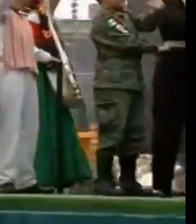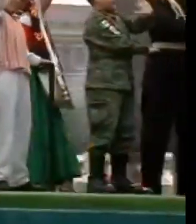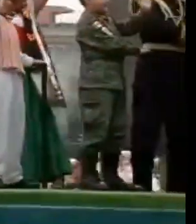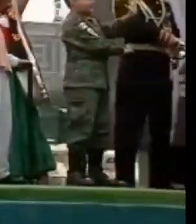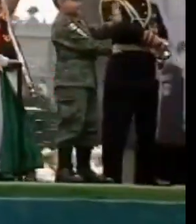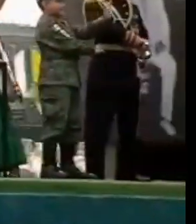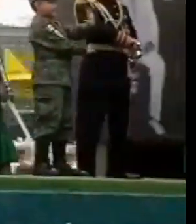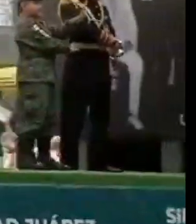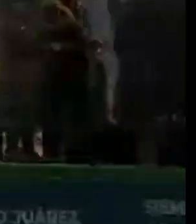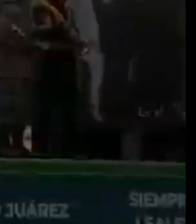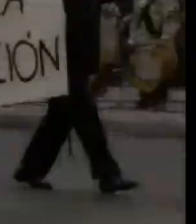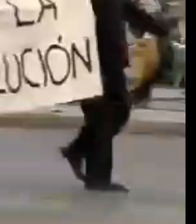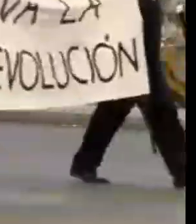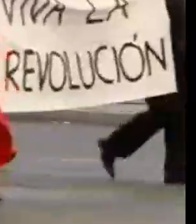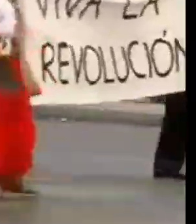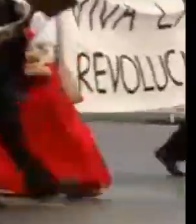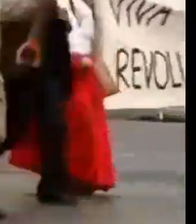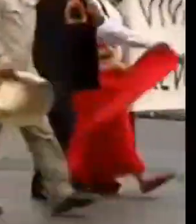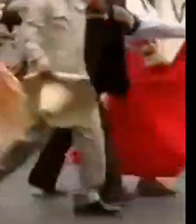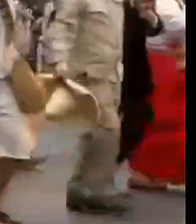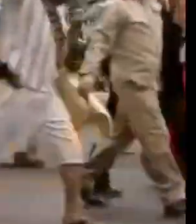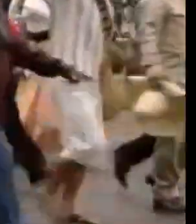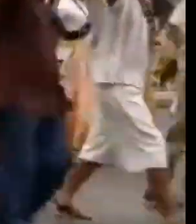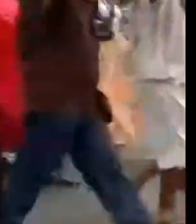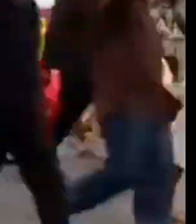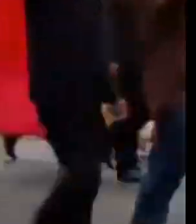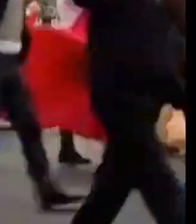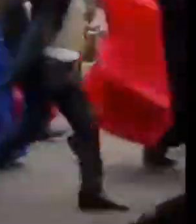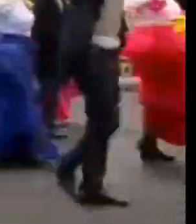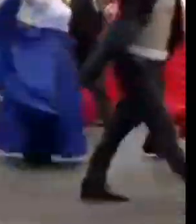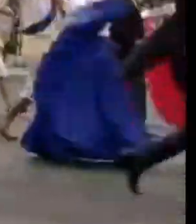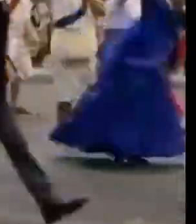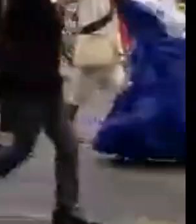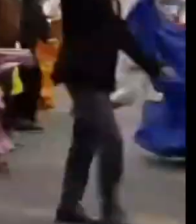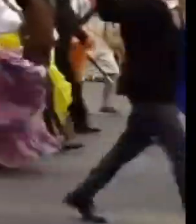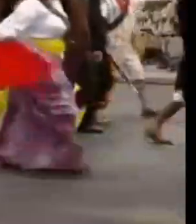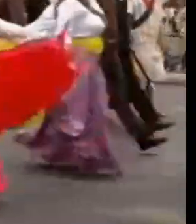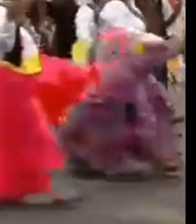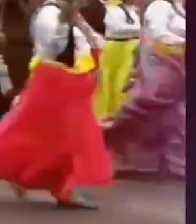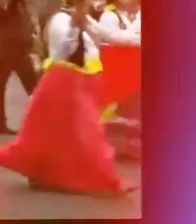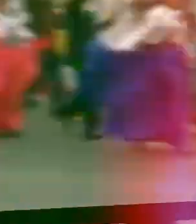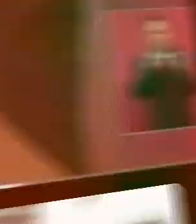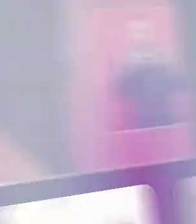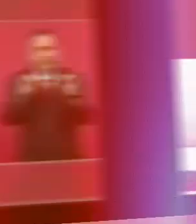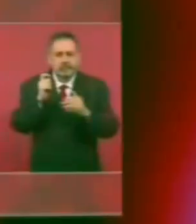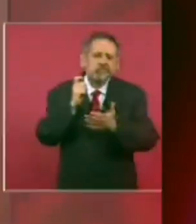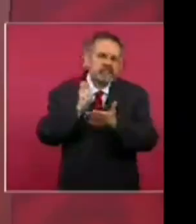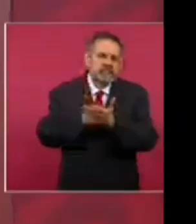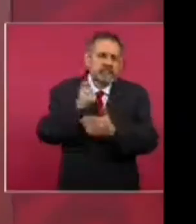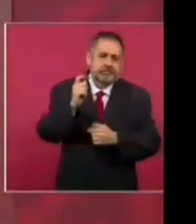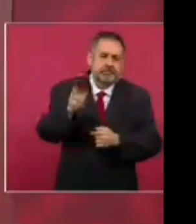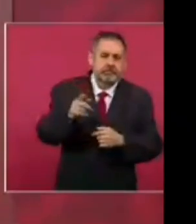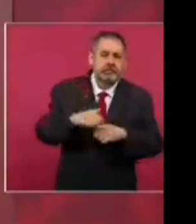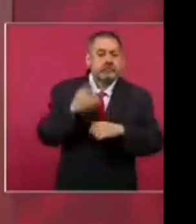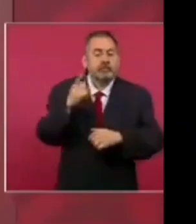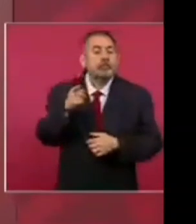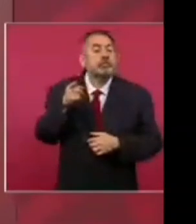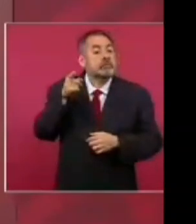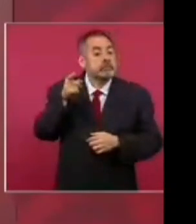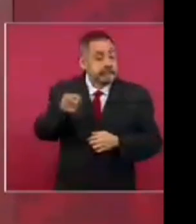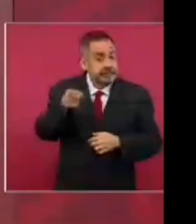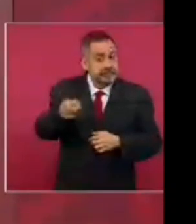este festejo del inicio de la Revolución Mexicana. Con el inicio de la Revolución Mexicana, el ferrocarril se convirtió en uno de los transportes más eficientes. Porque ahí es